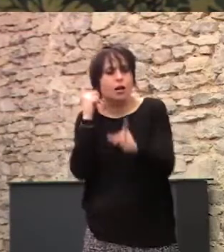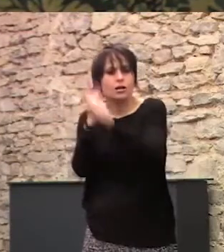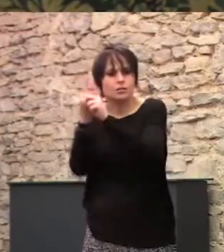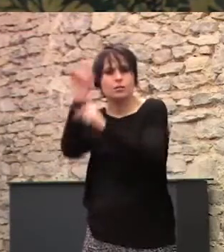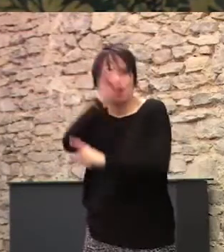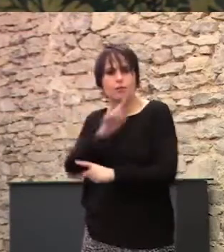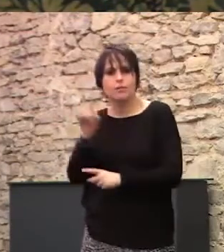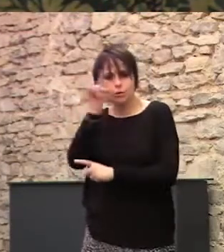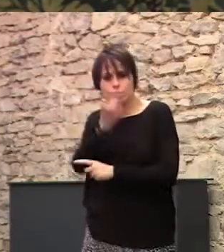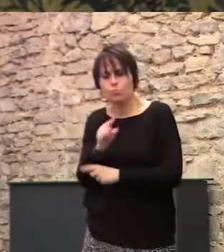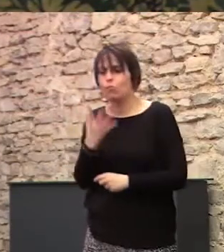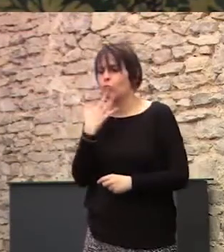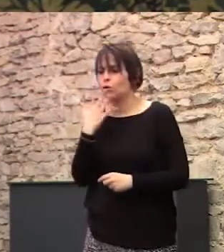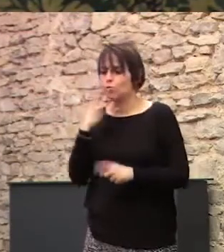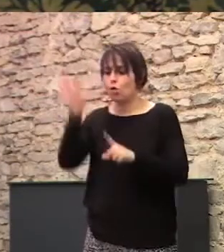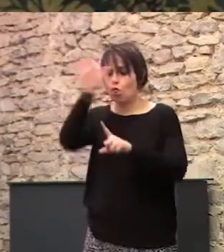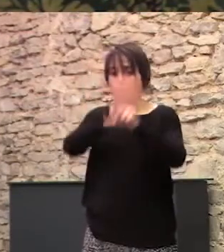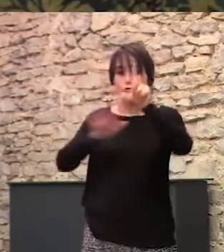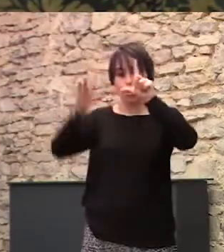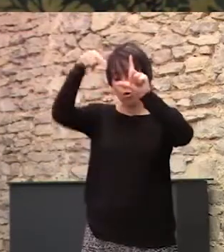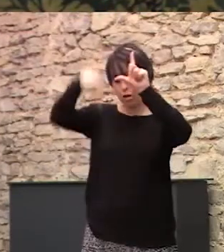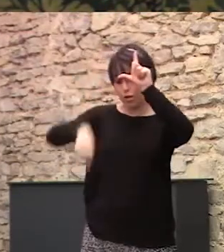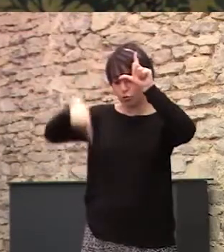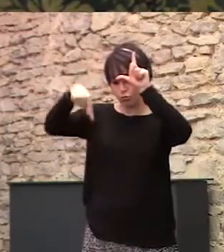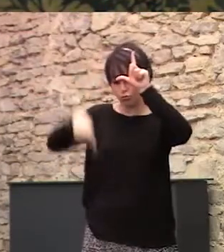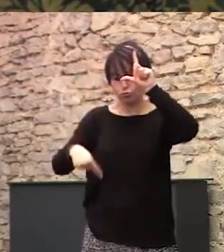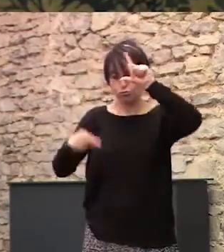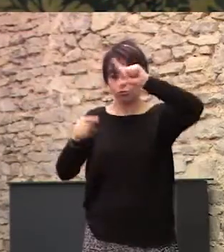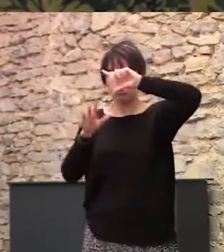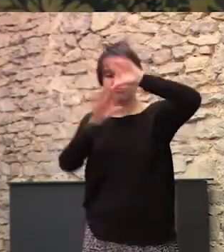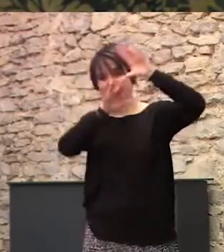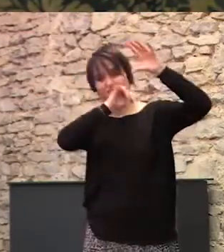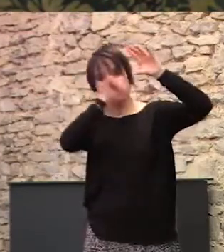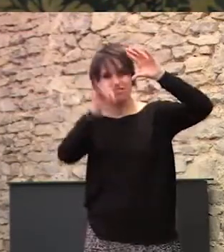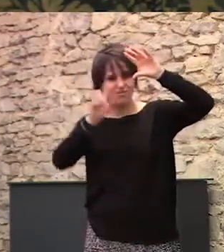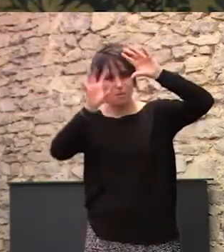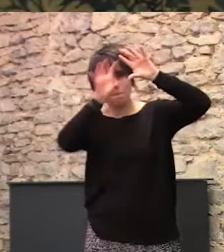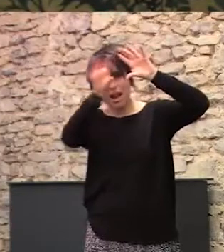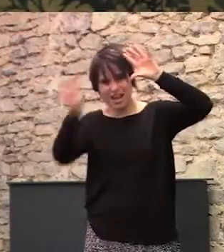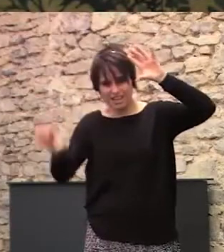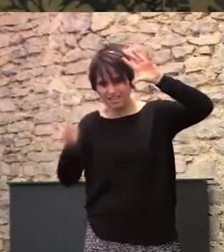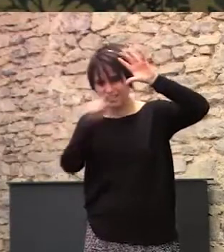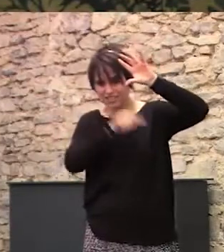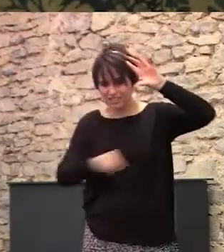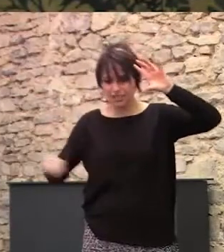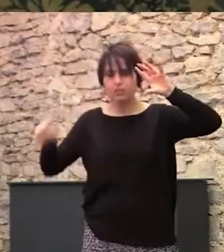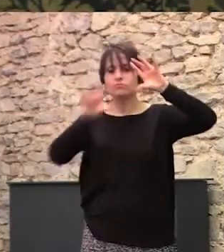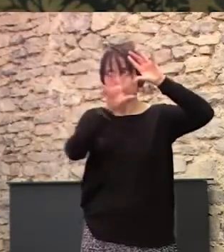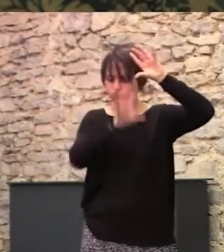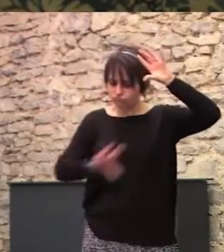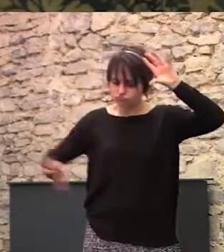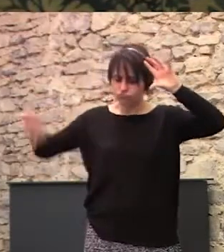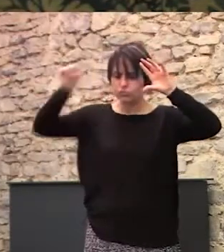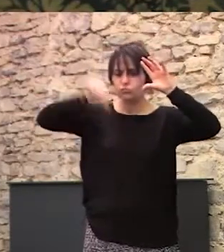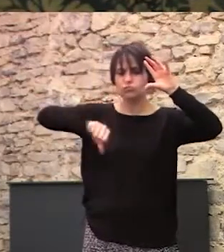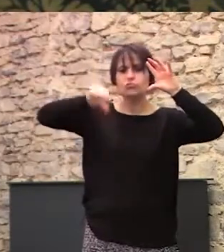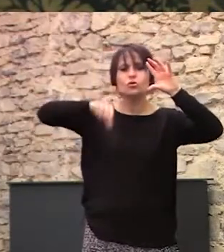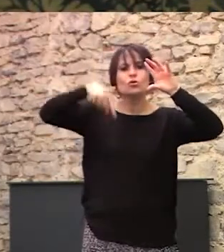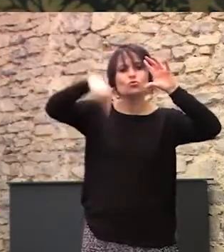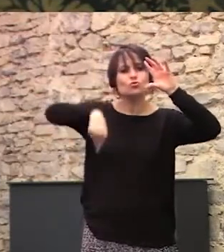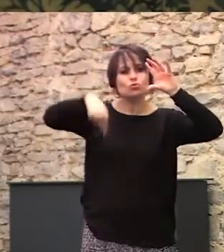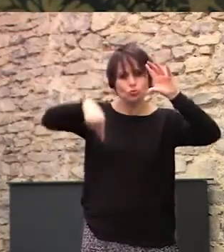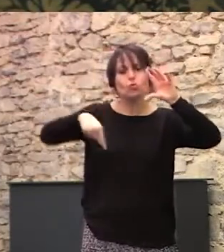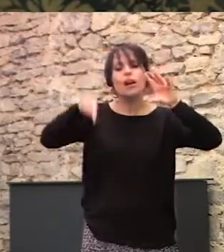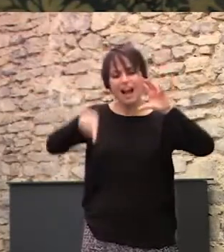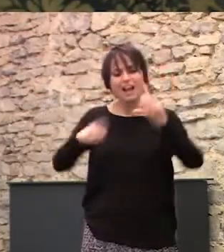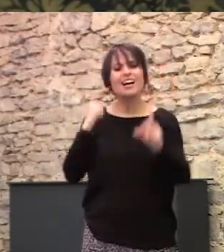parte del sur, Sudáfrica, Zimbabue, esos países donde ha habido apartheid, entonces sí que